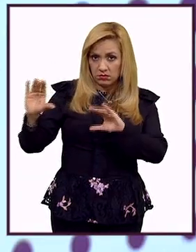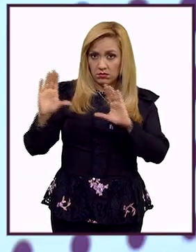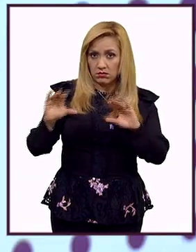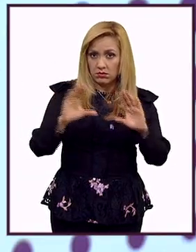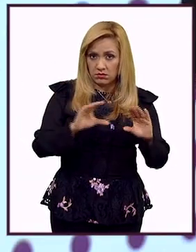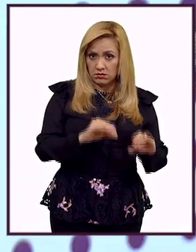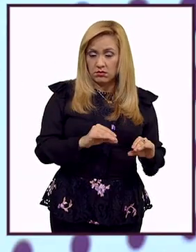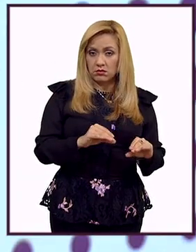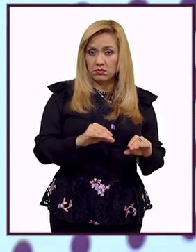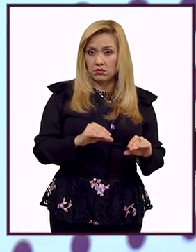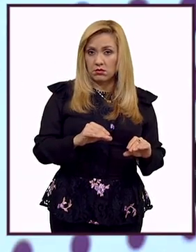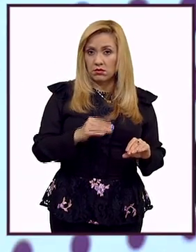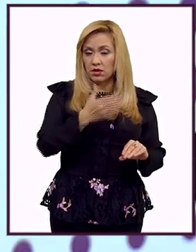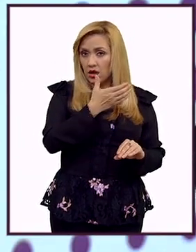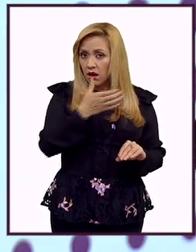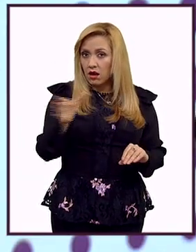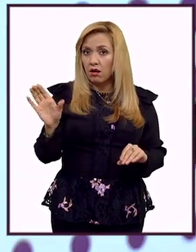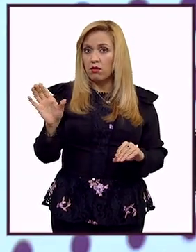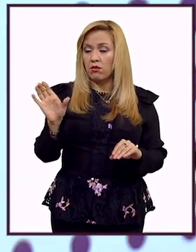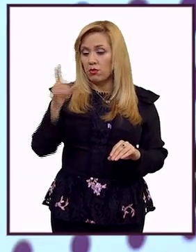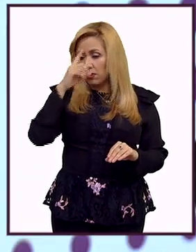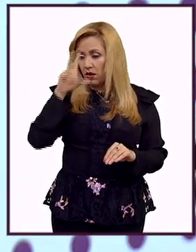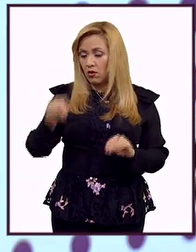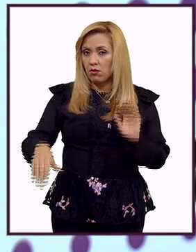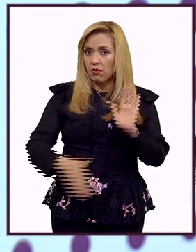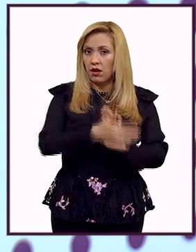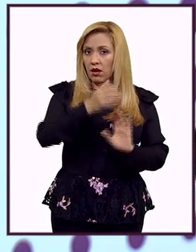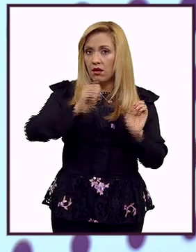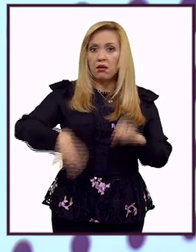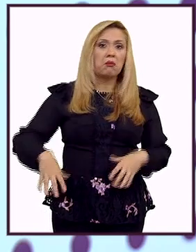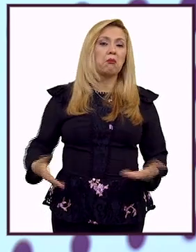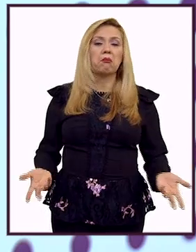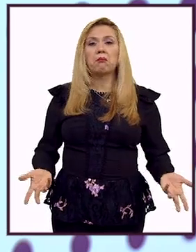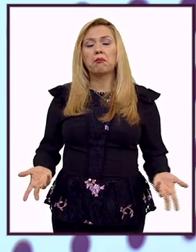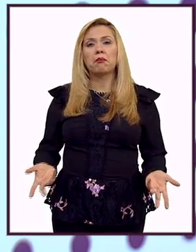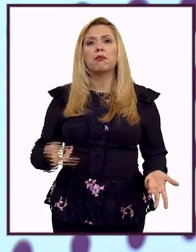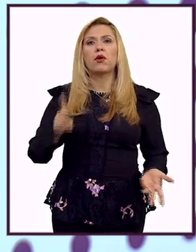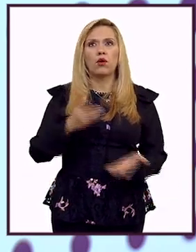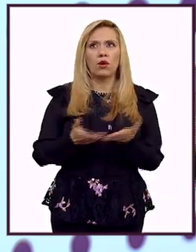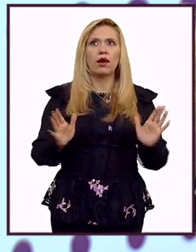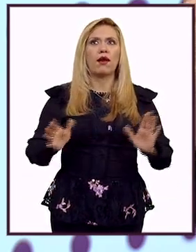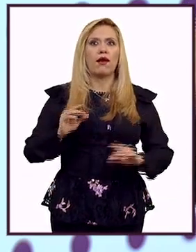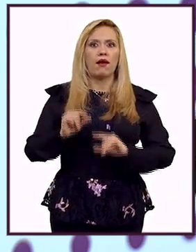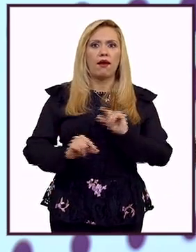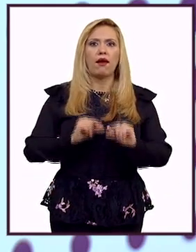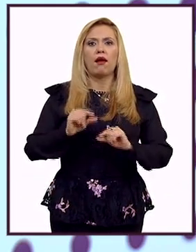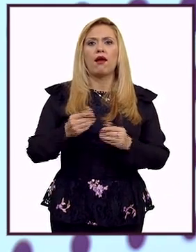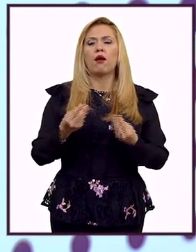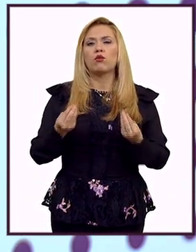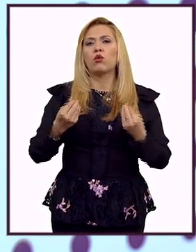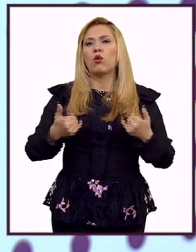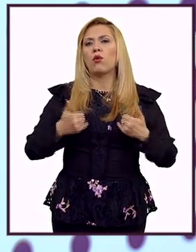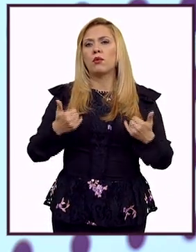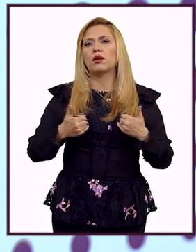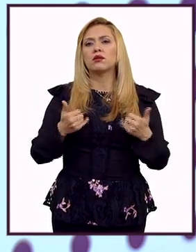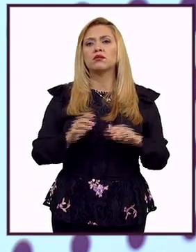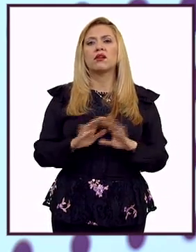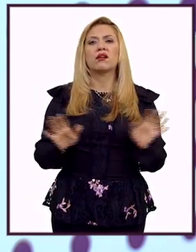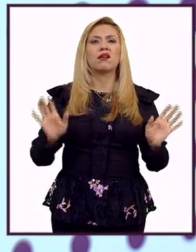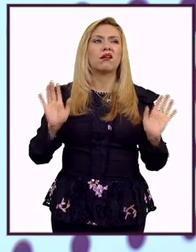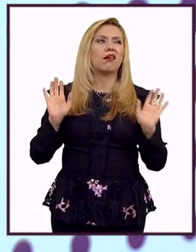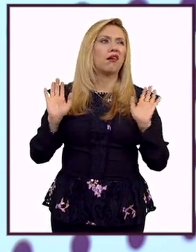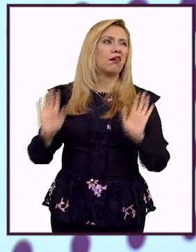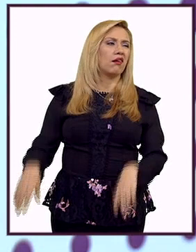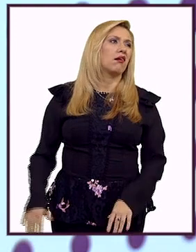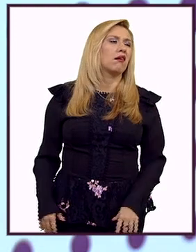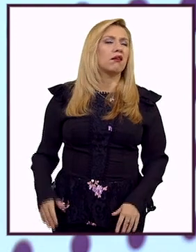que pretendía que los campesinos se fueran del campo, y sobre todo los jóvenes, ¿no? Y se ha logrado, ¿no? Muchos jóvenes han perdido ese arraigo, sobre